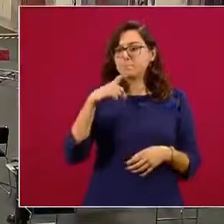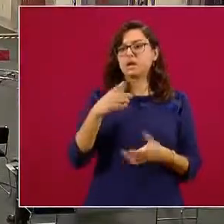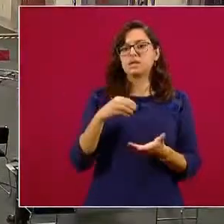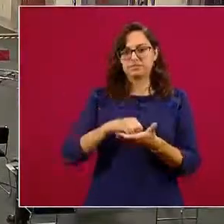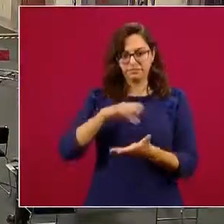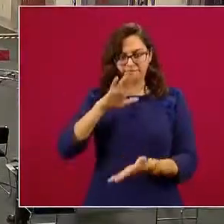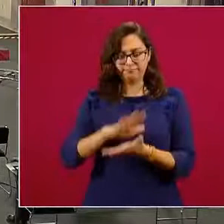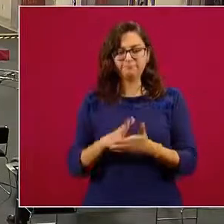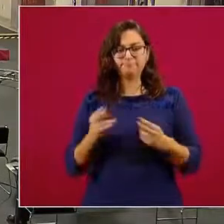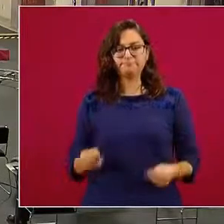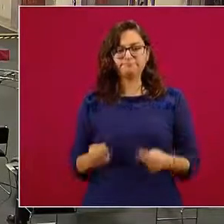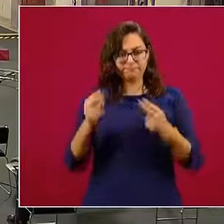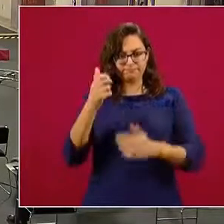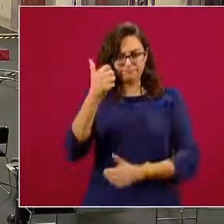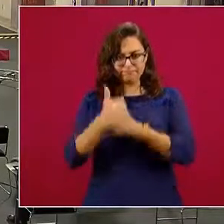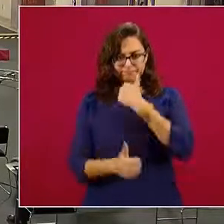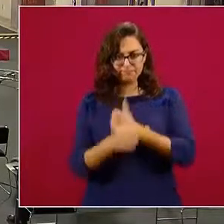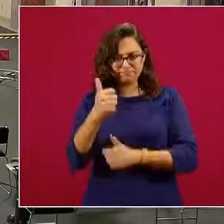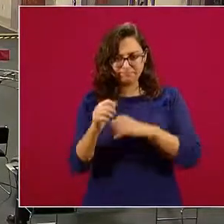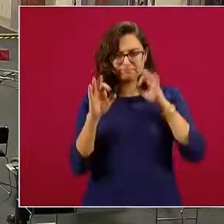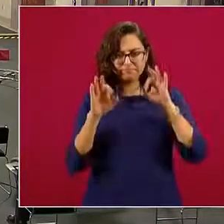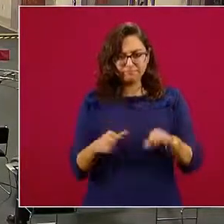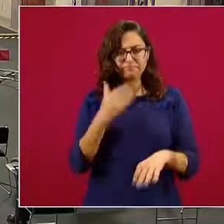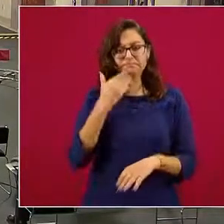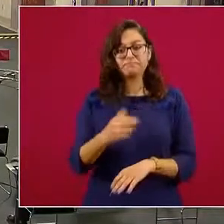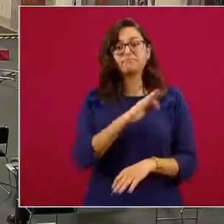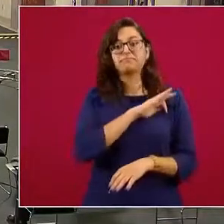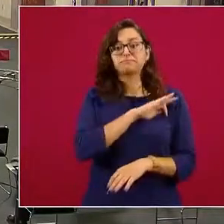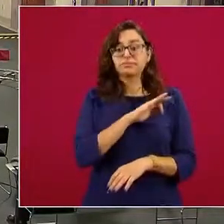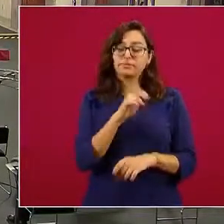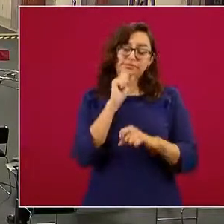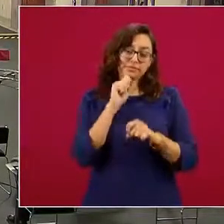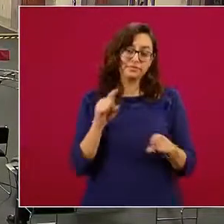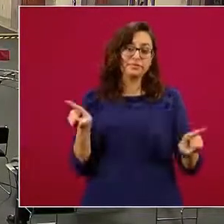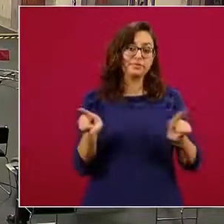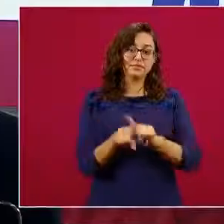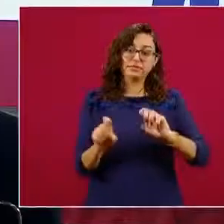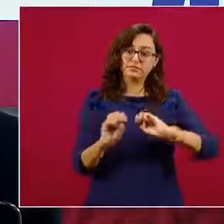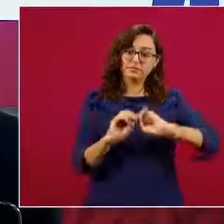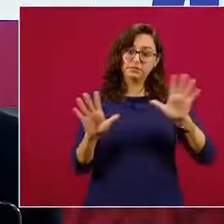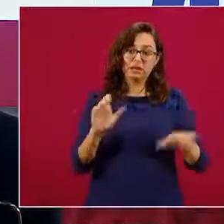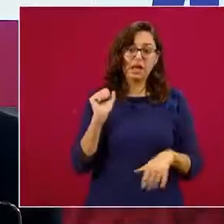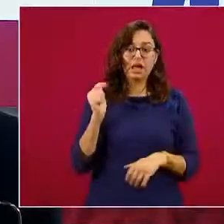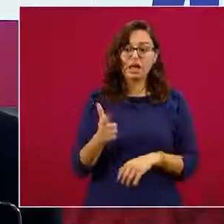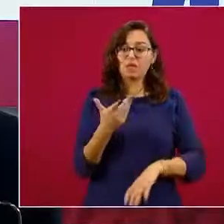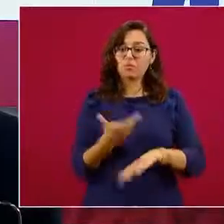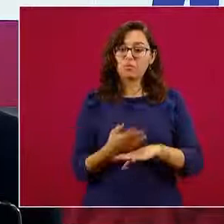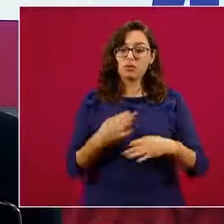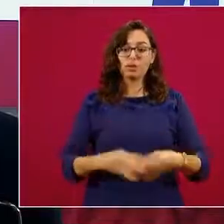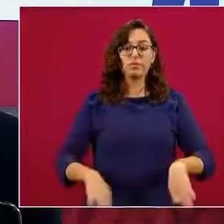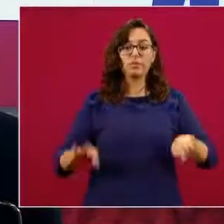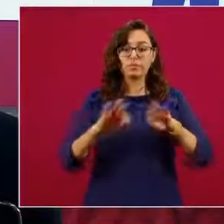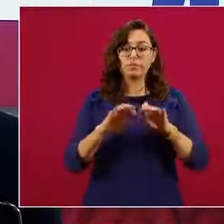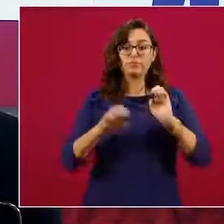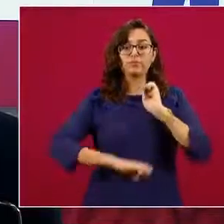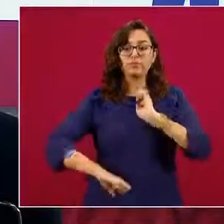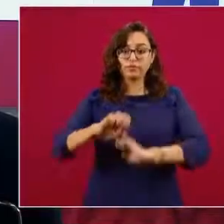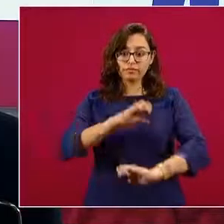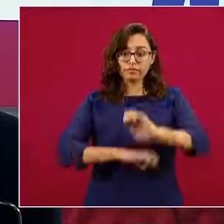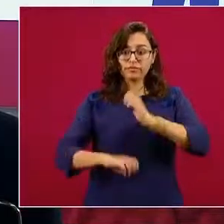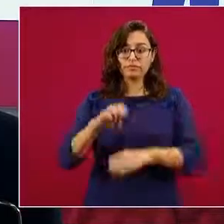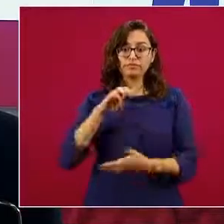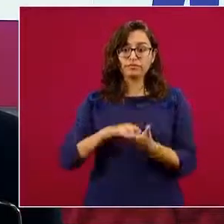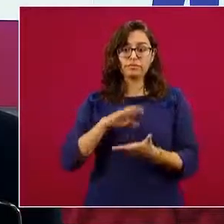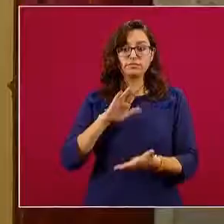citas de negocios. Y, bueno, obviamente, algo que vamos a tomar muy en cuenta para que la empresa pueda ser parte de las